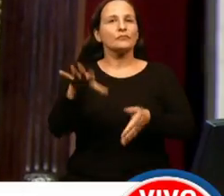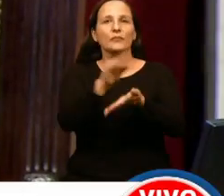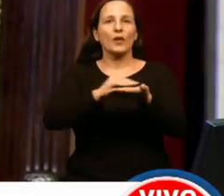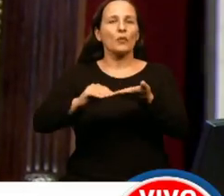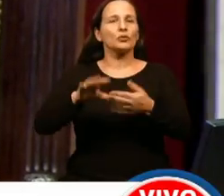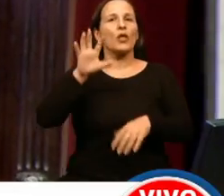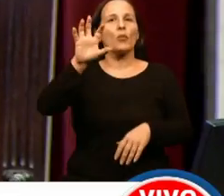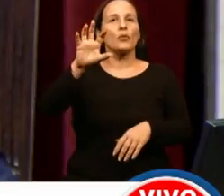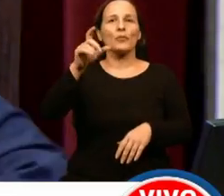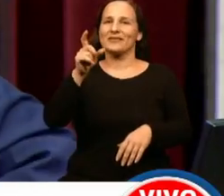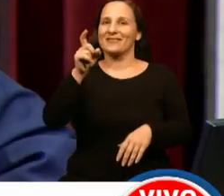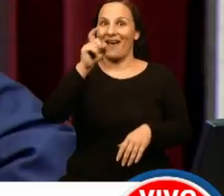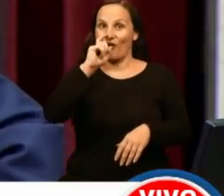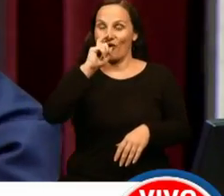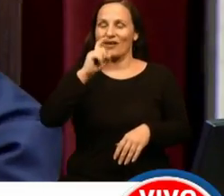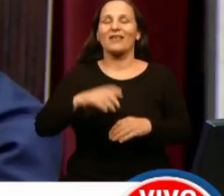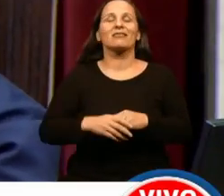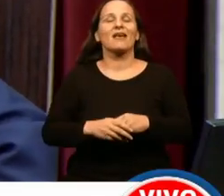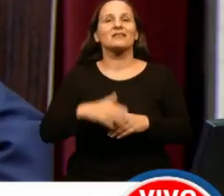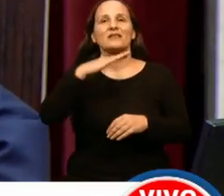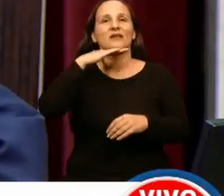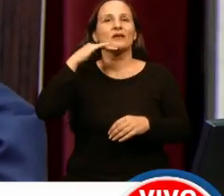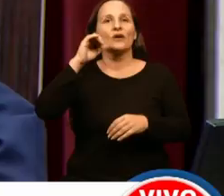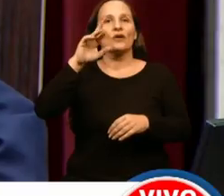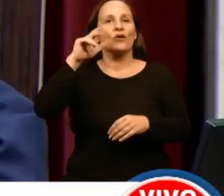por la provincia de corrientes jorge vara